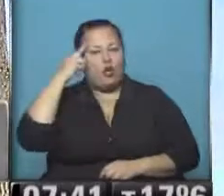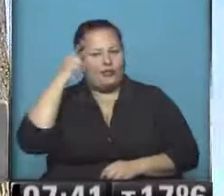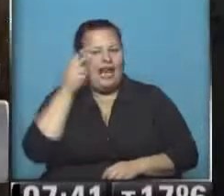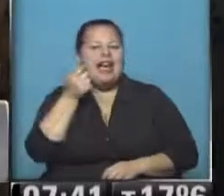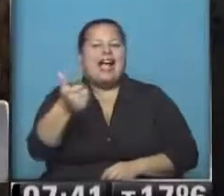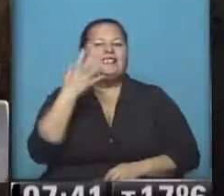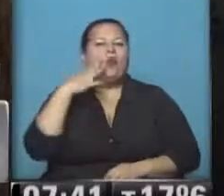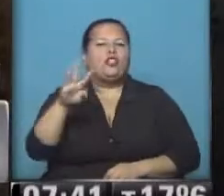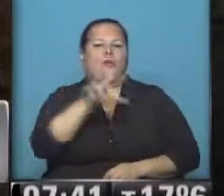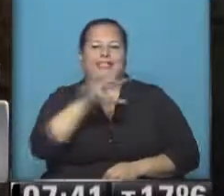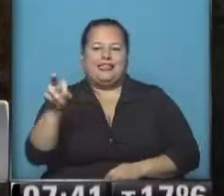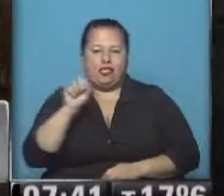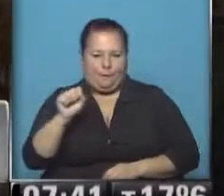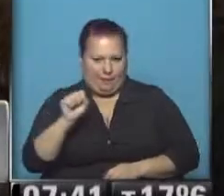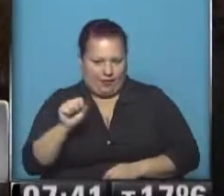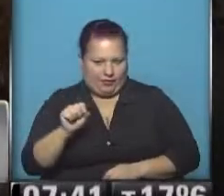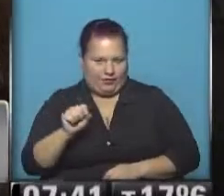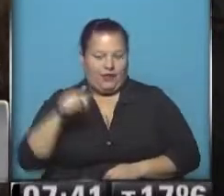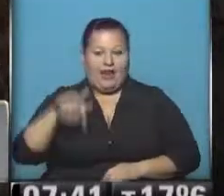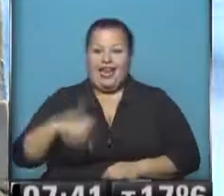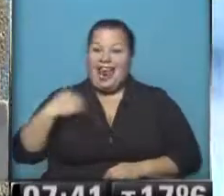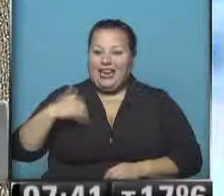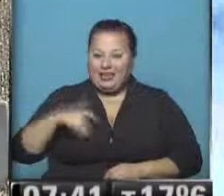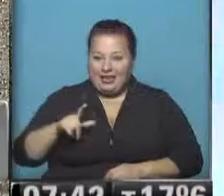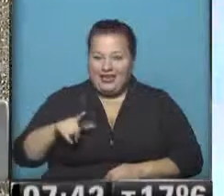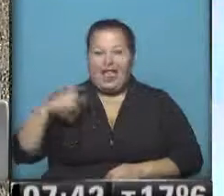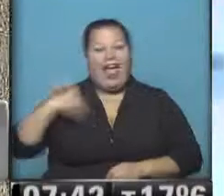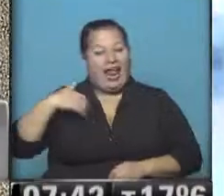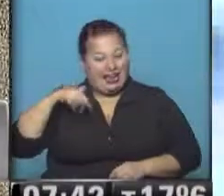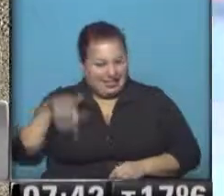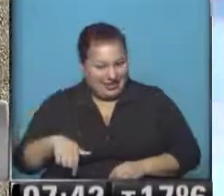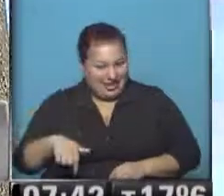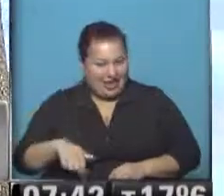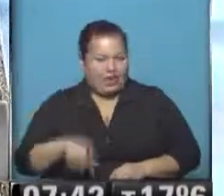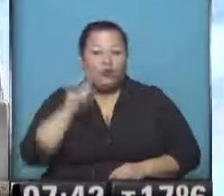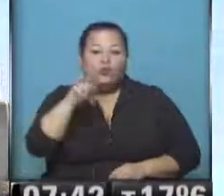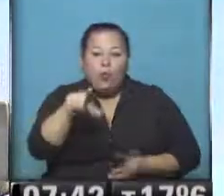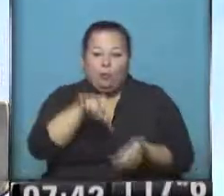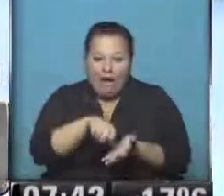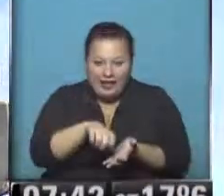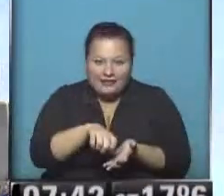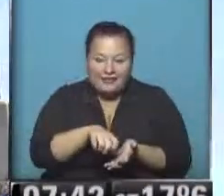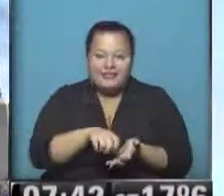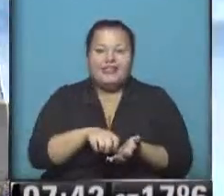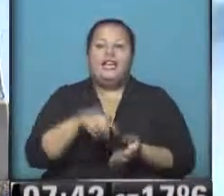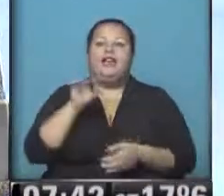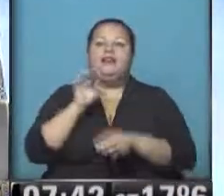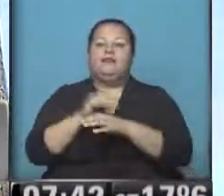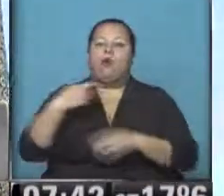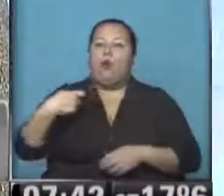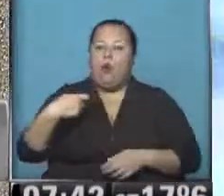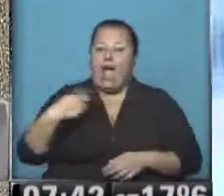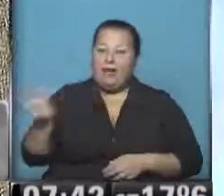4.299, casi 4.300 pesos. En nuestro país, la República Argentina, tu país, la cobertura para